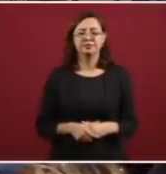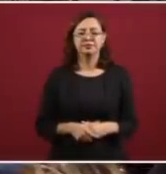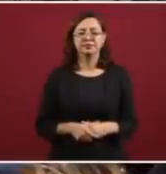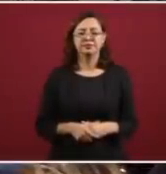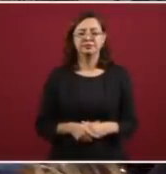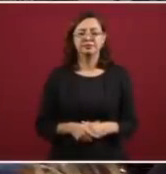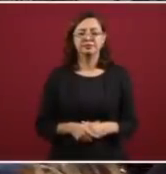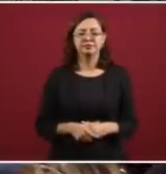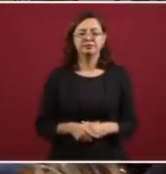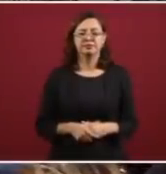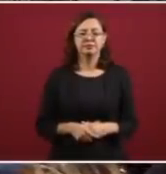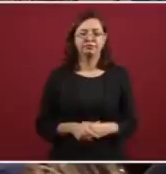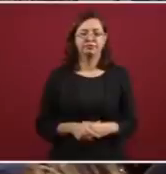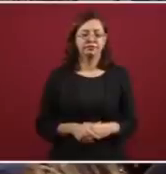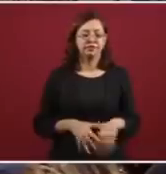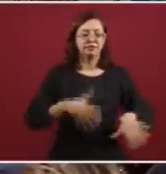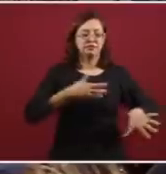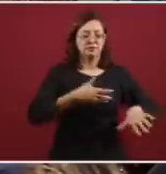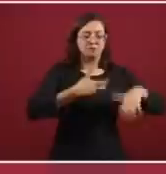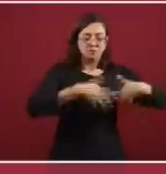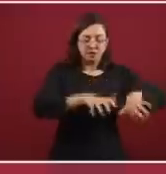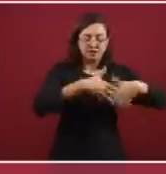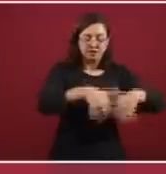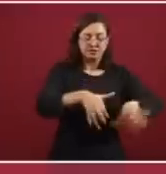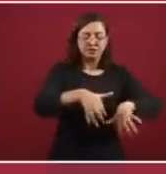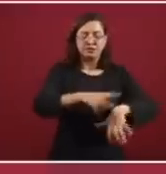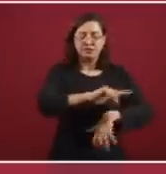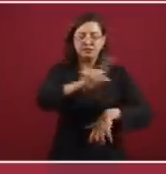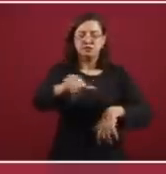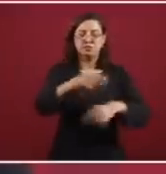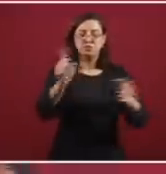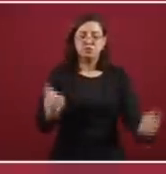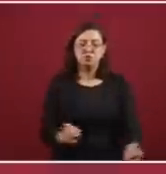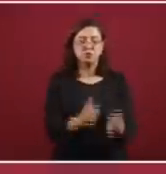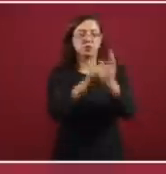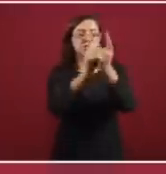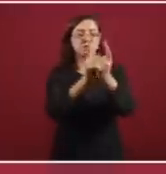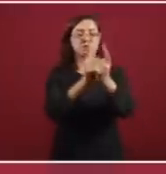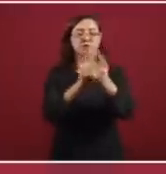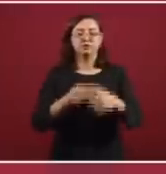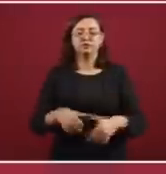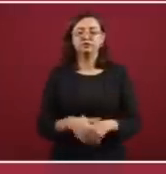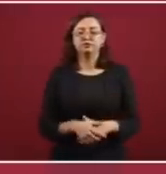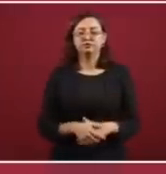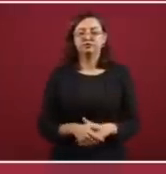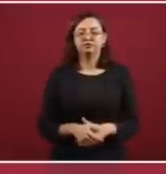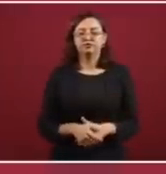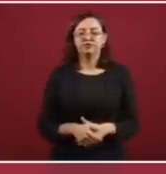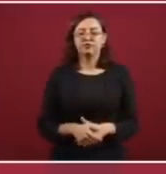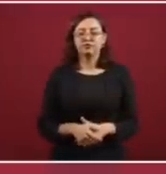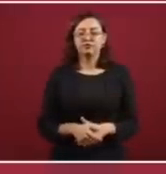la marcha y el encuentro, para que